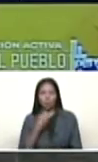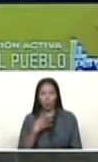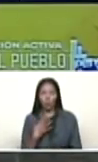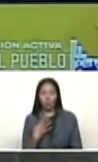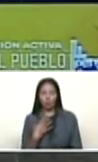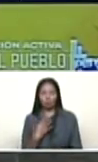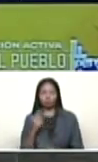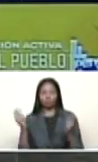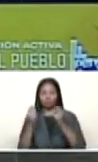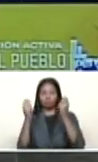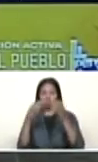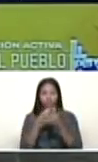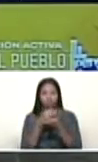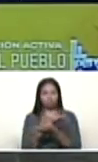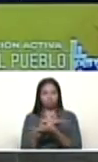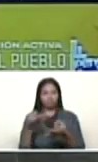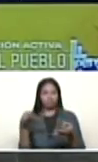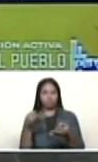buena jornada.